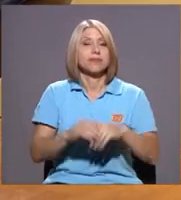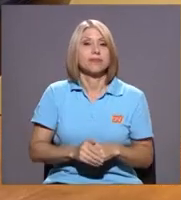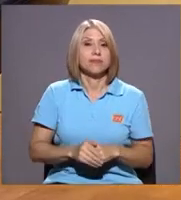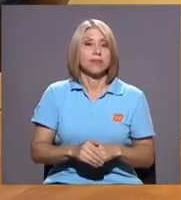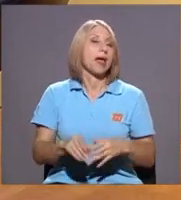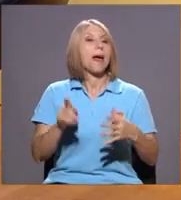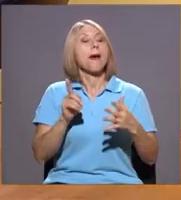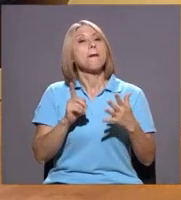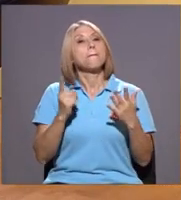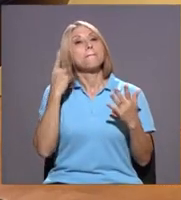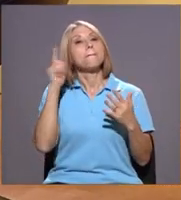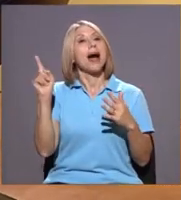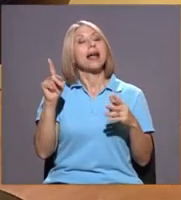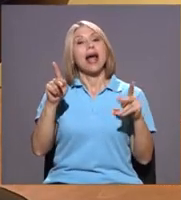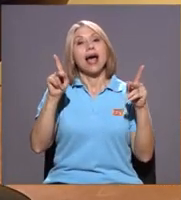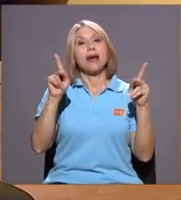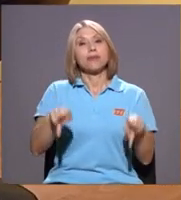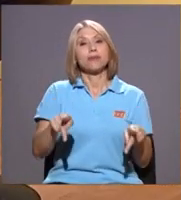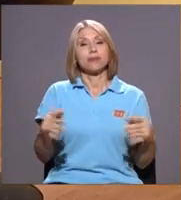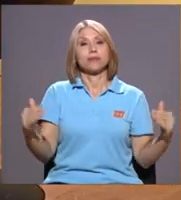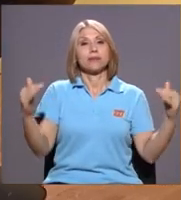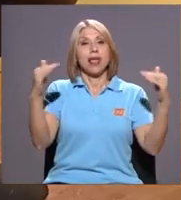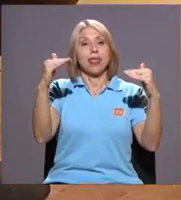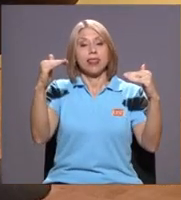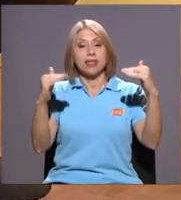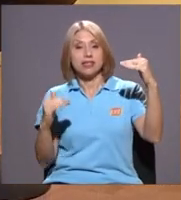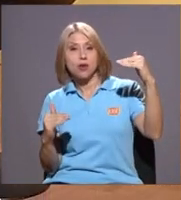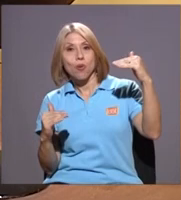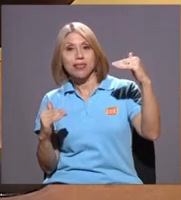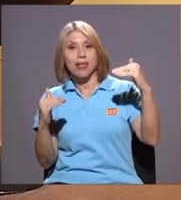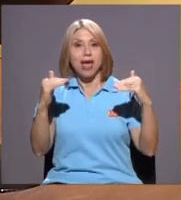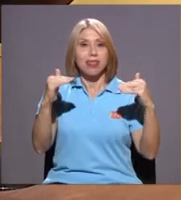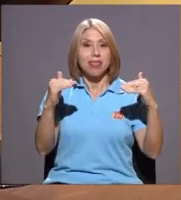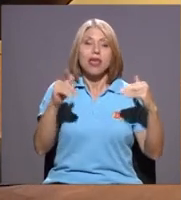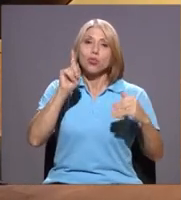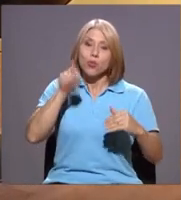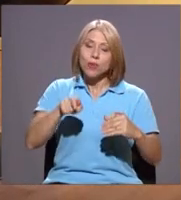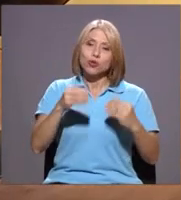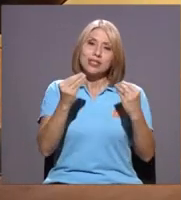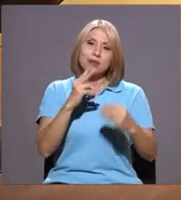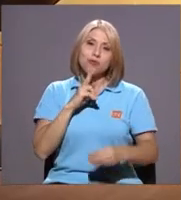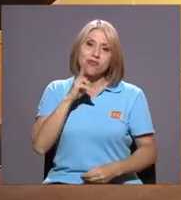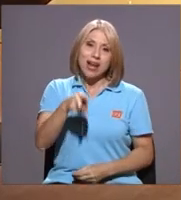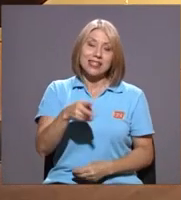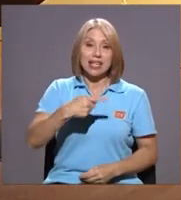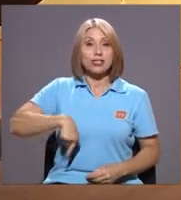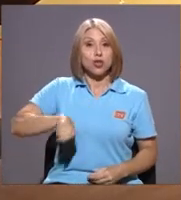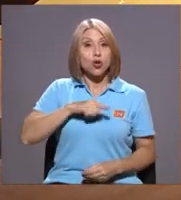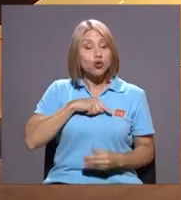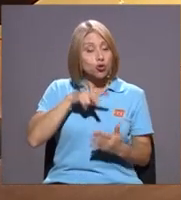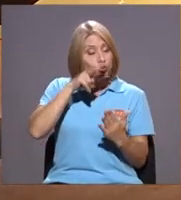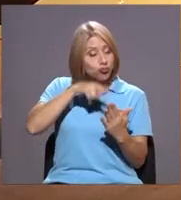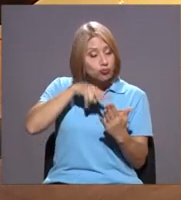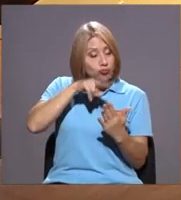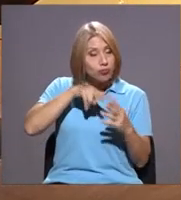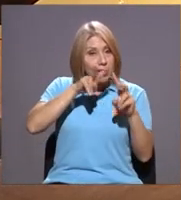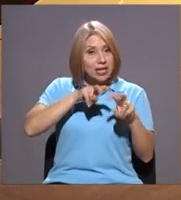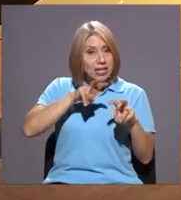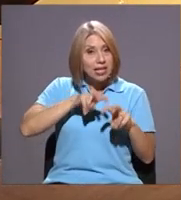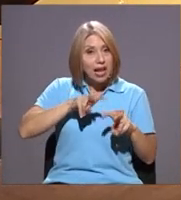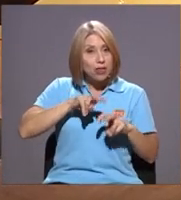desigualdad, tuvimos que ser muy realistas. En un análisis que hicimos de la literatura para el caso